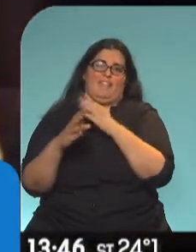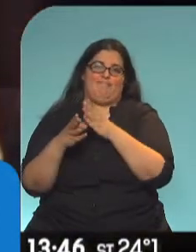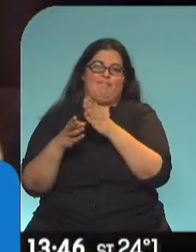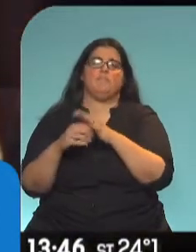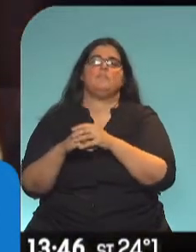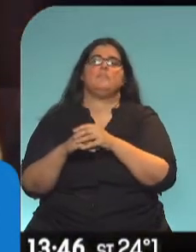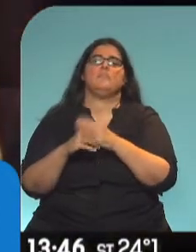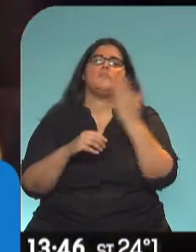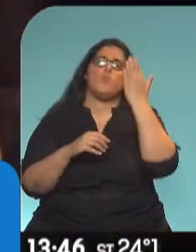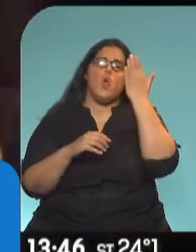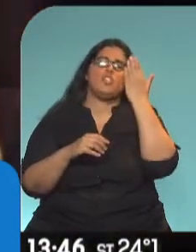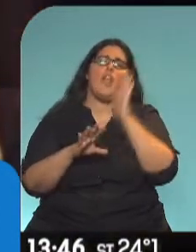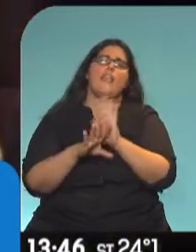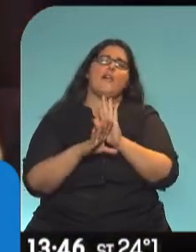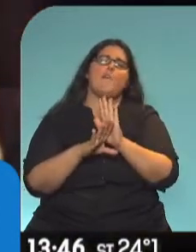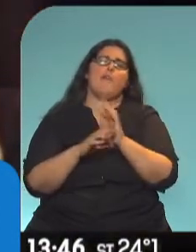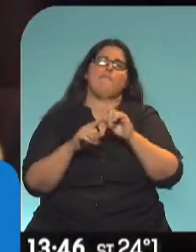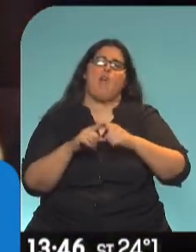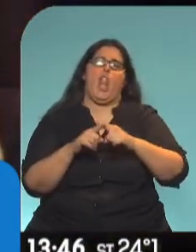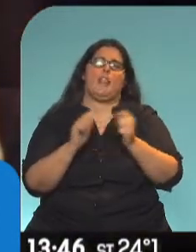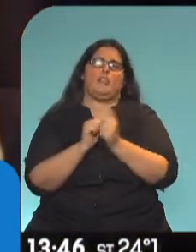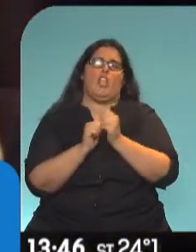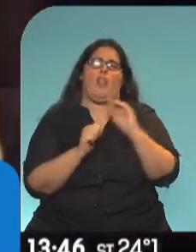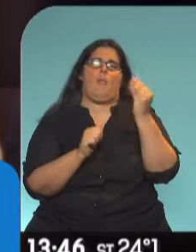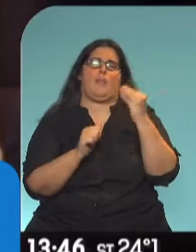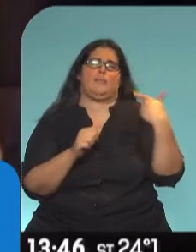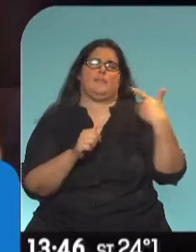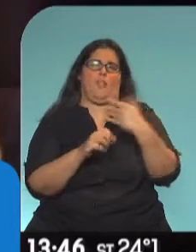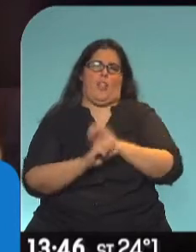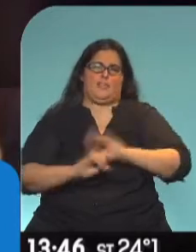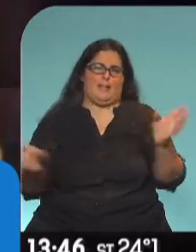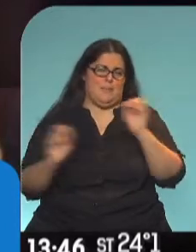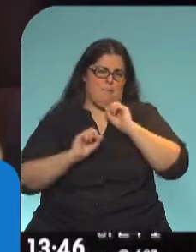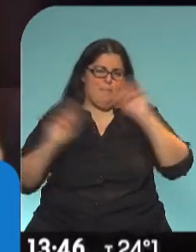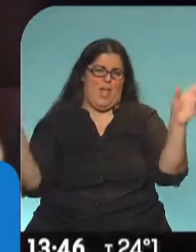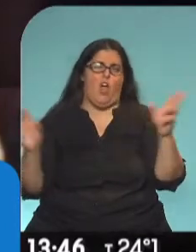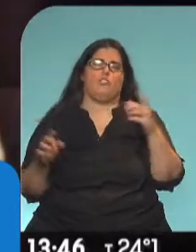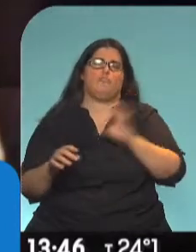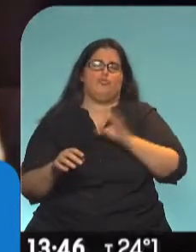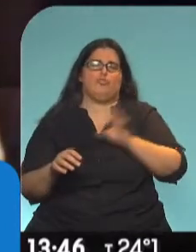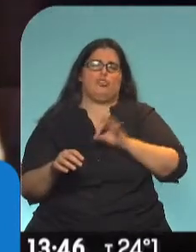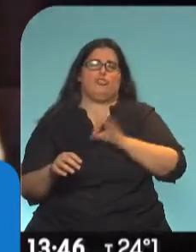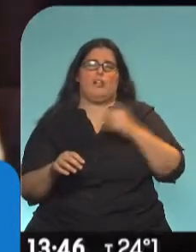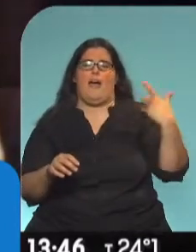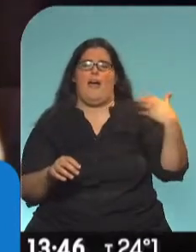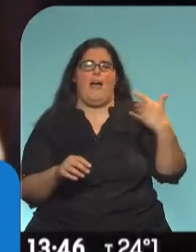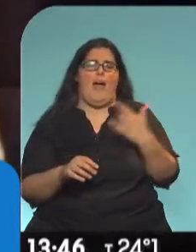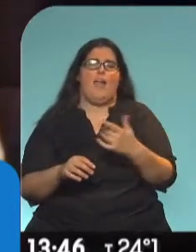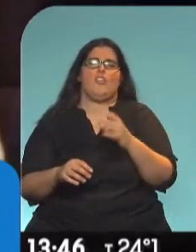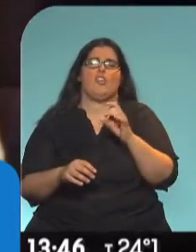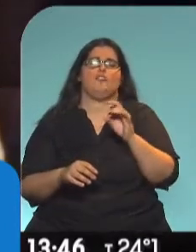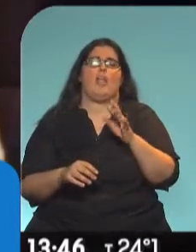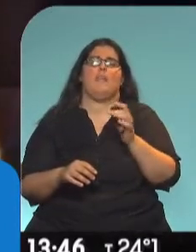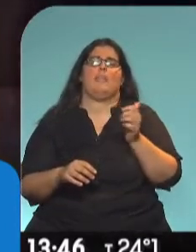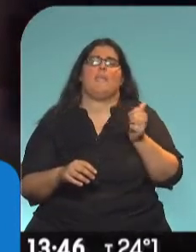é possivelmente o maior desastre político da história desse país. Eu acho que há muitos e muitos anos, somente os milicianos